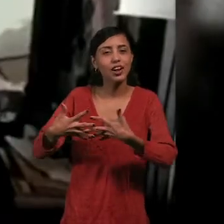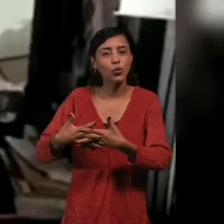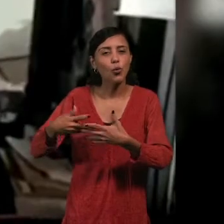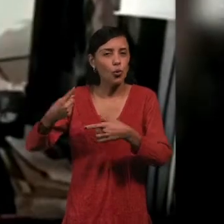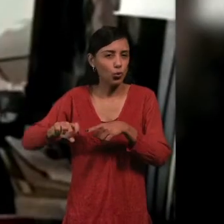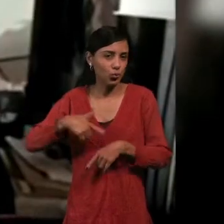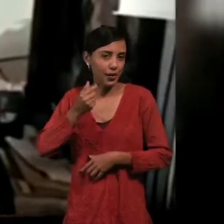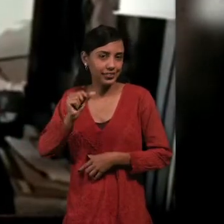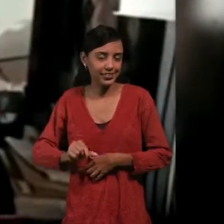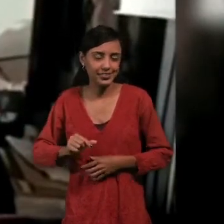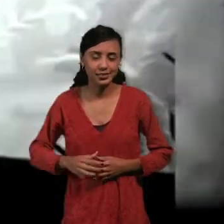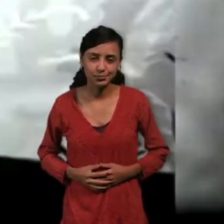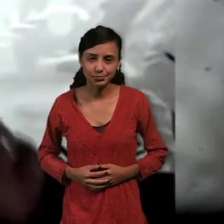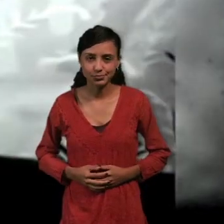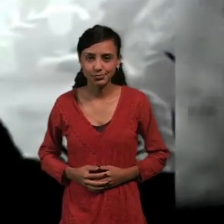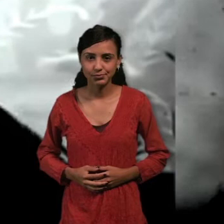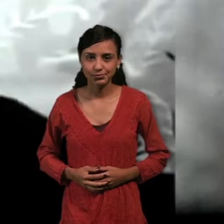artistas.